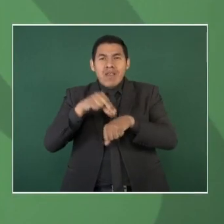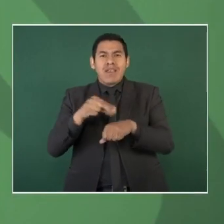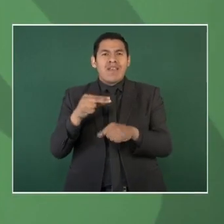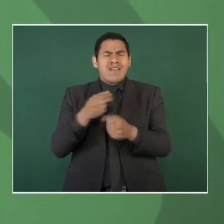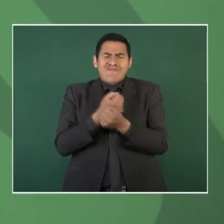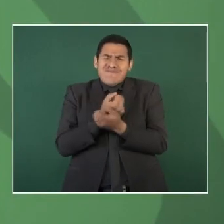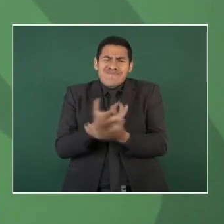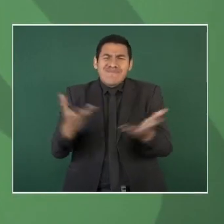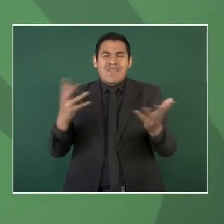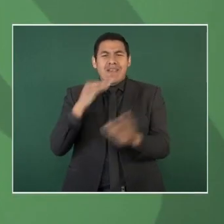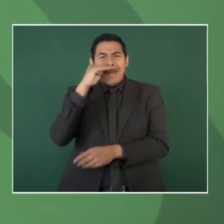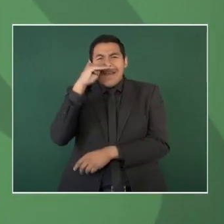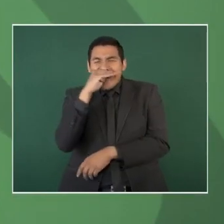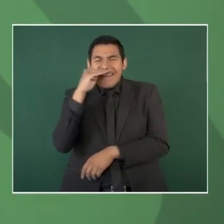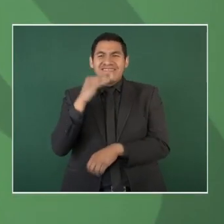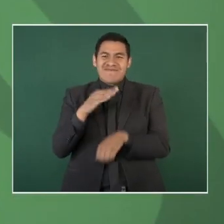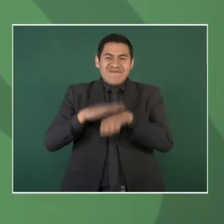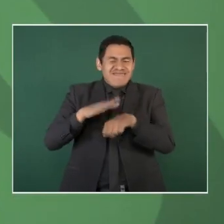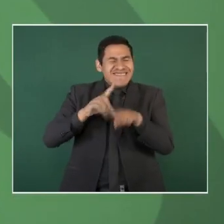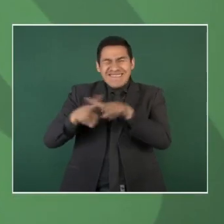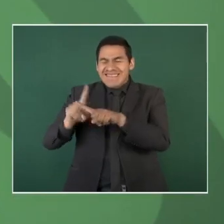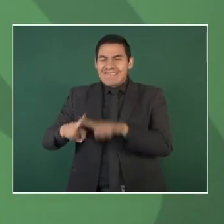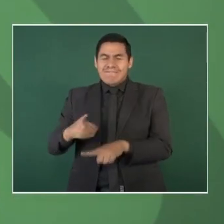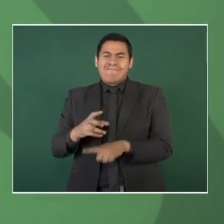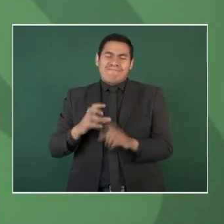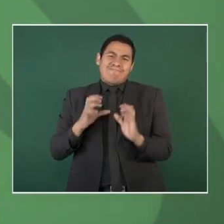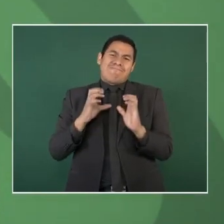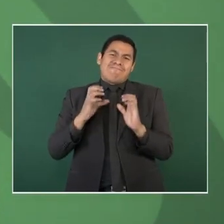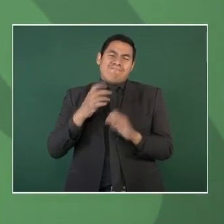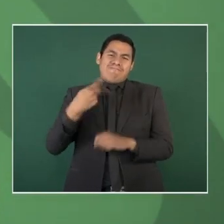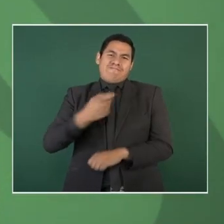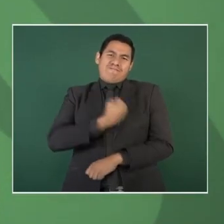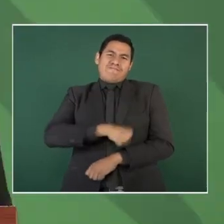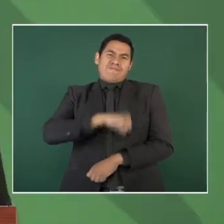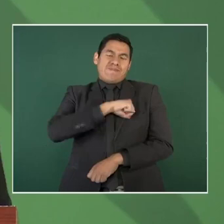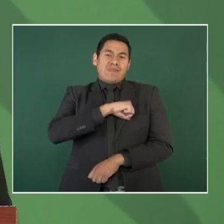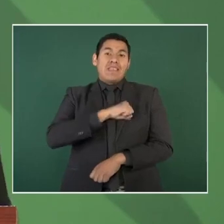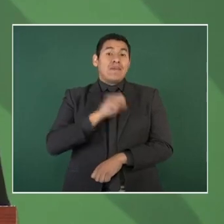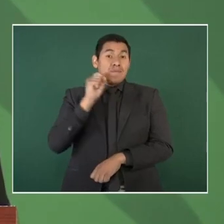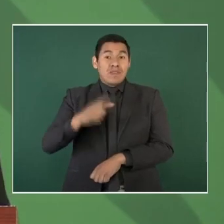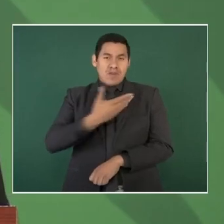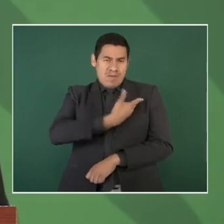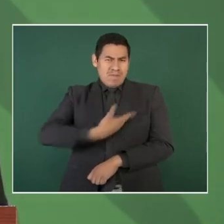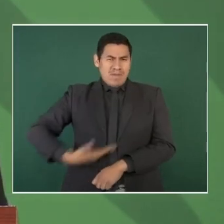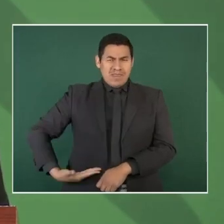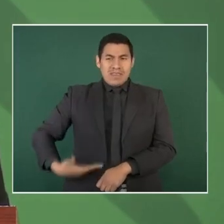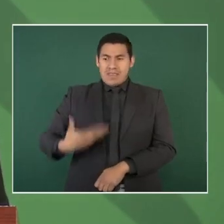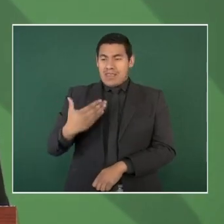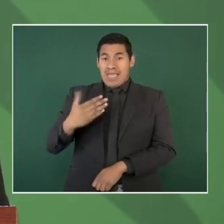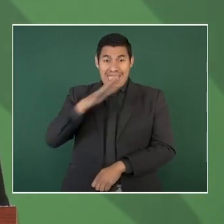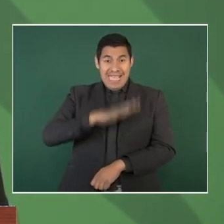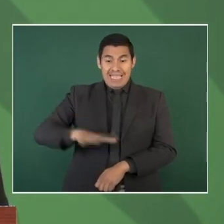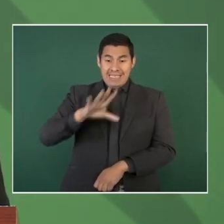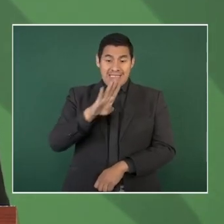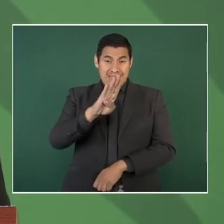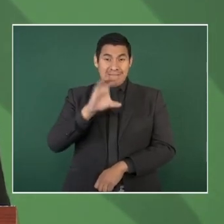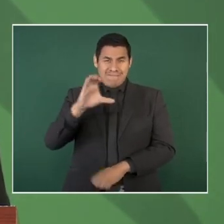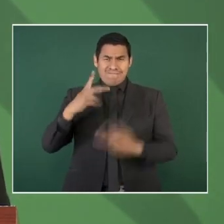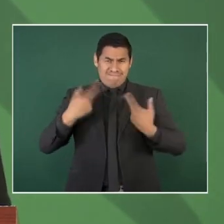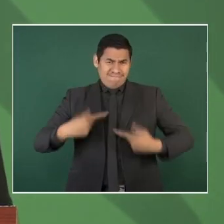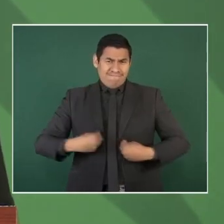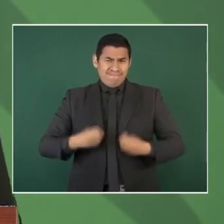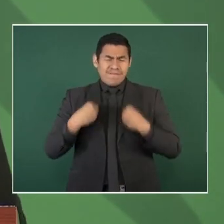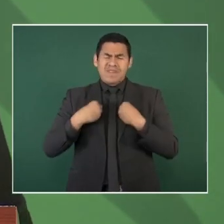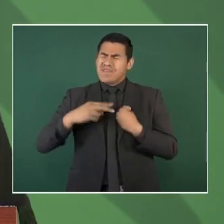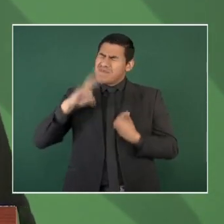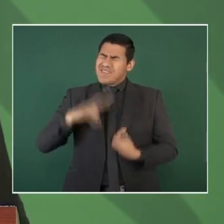gratuita y preventivo. Quiero decirle, señor presidente, que para el pueblo de Baja California es un orgullo